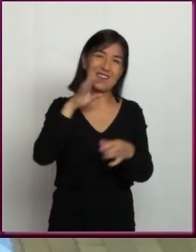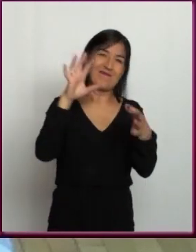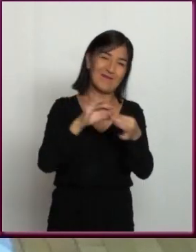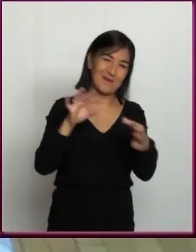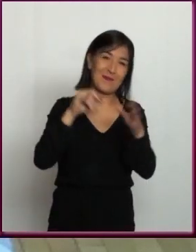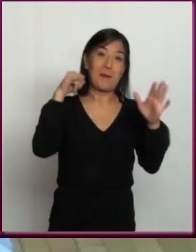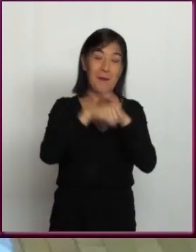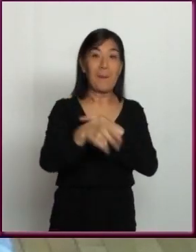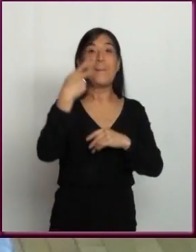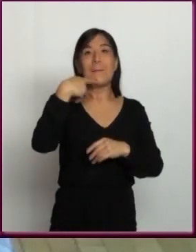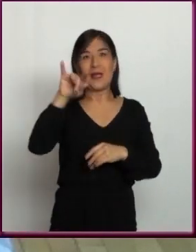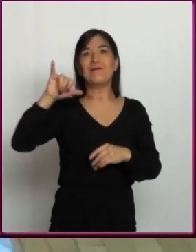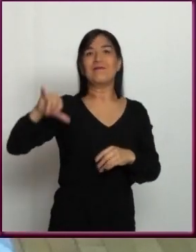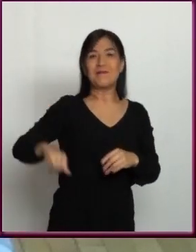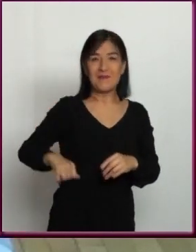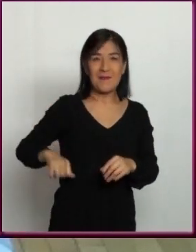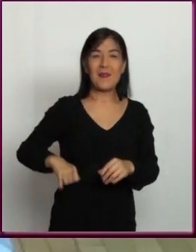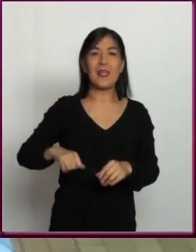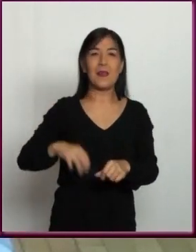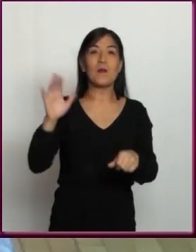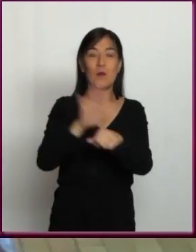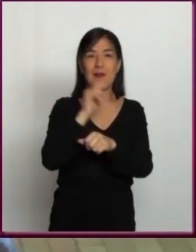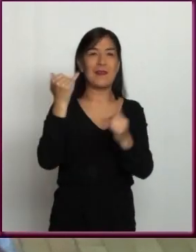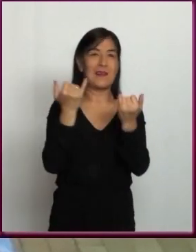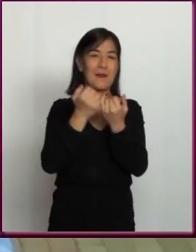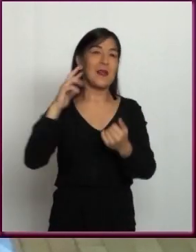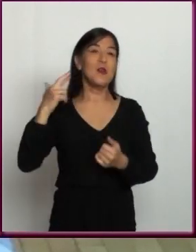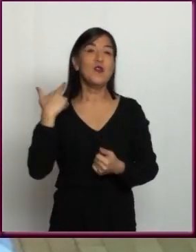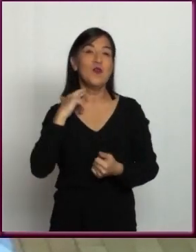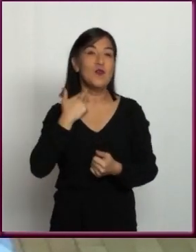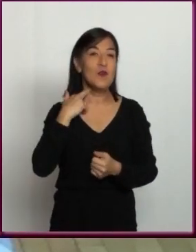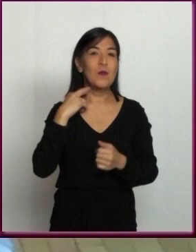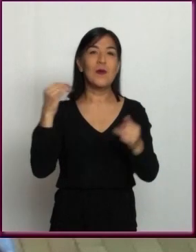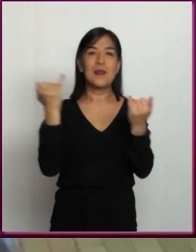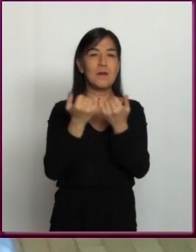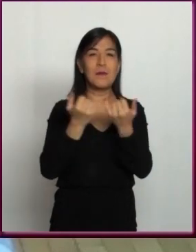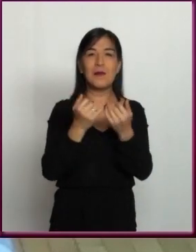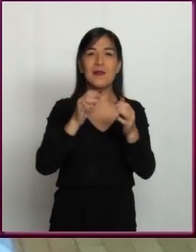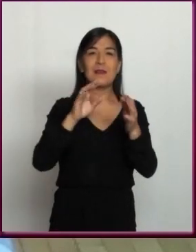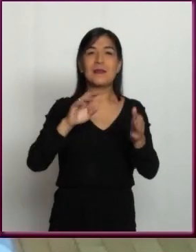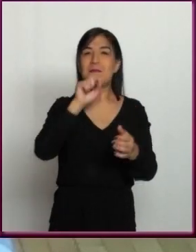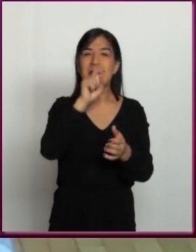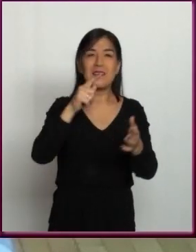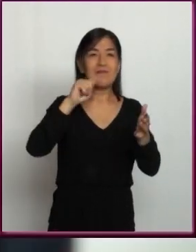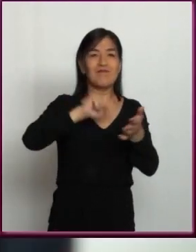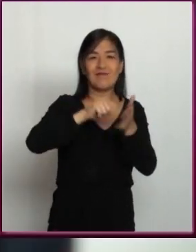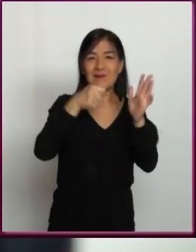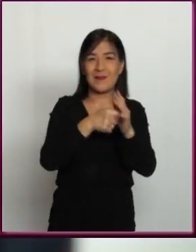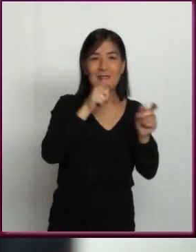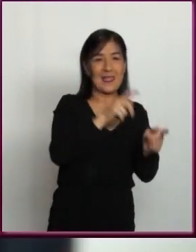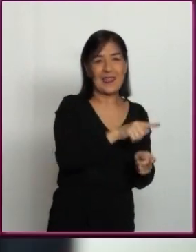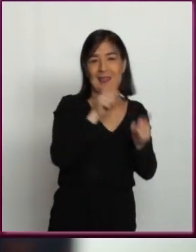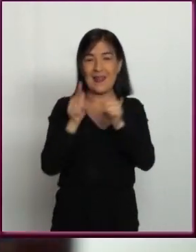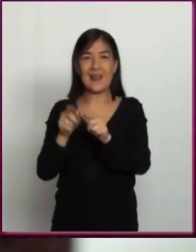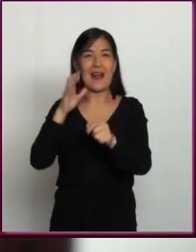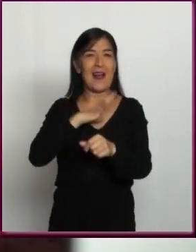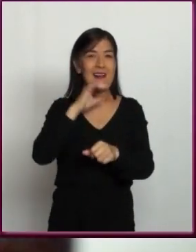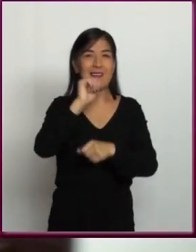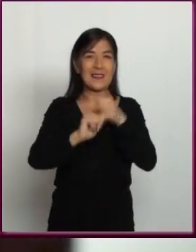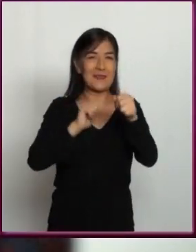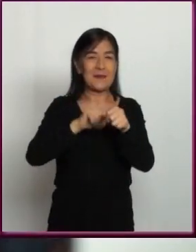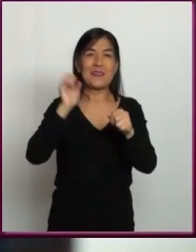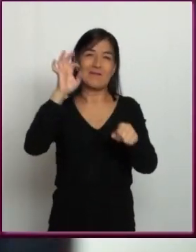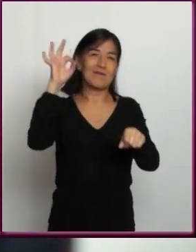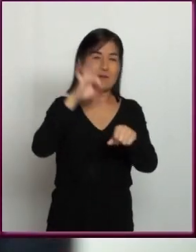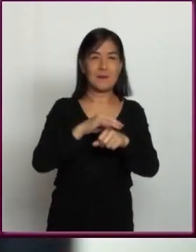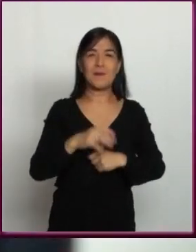es muy interesante, porque la visión de algunos robots está basada justamente en el mecanismo de visión de los insectos. Oye, y si nosotros tuviéramos,